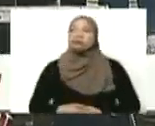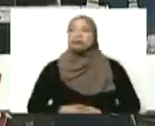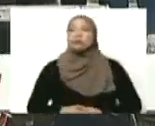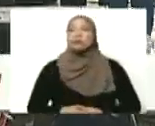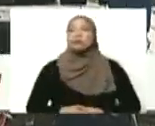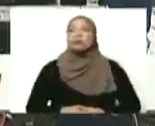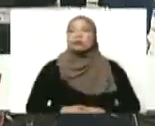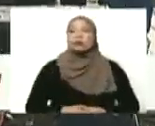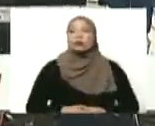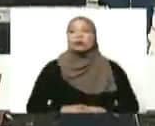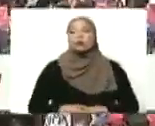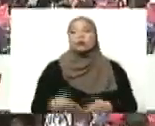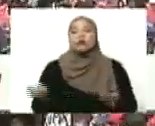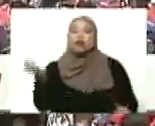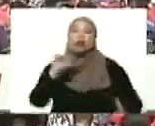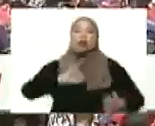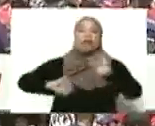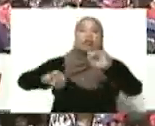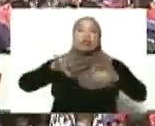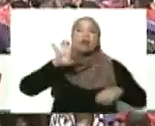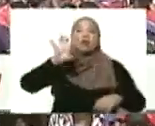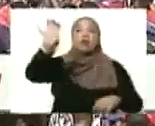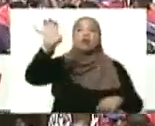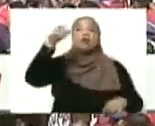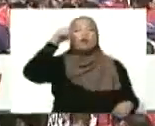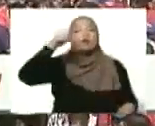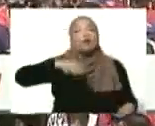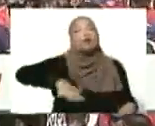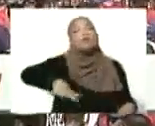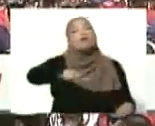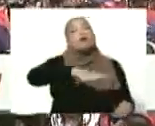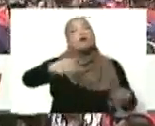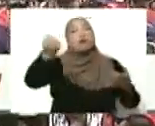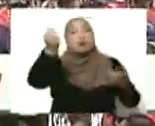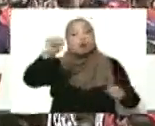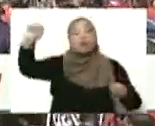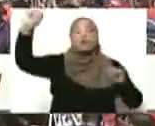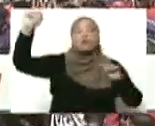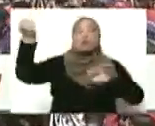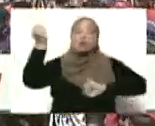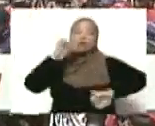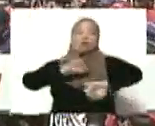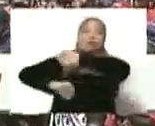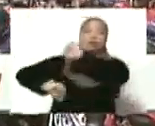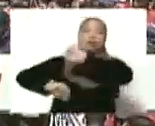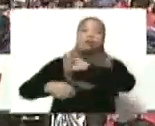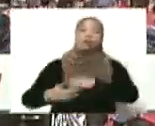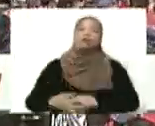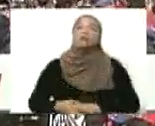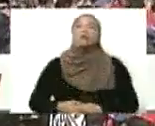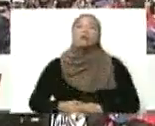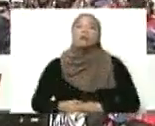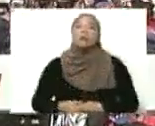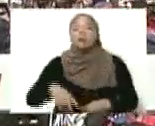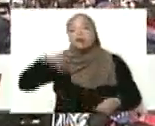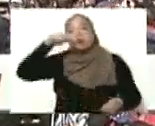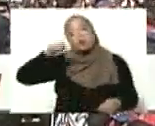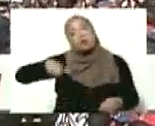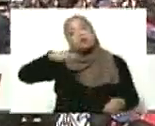junto a este pueblo, a defender la patria desde este territorio. Yaracuy es inexpugnable, es un